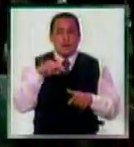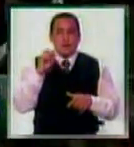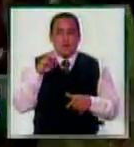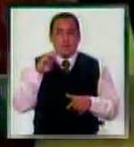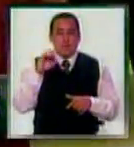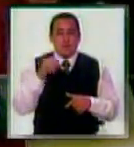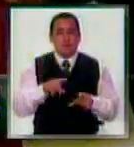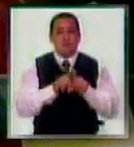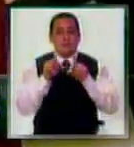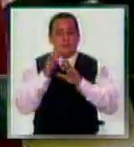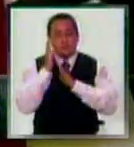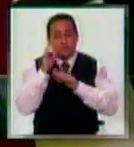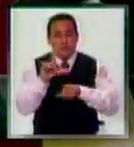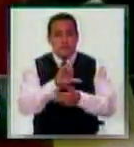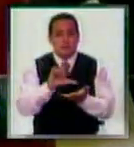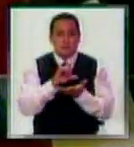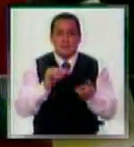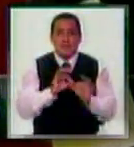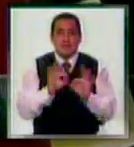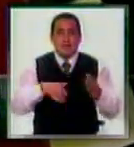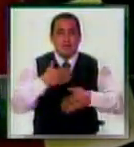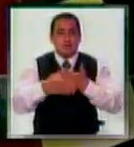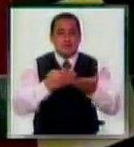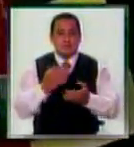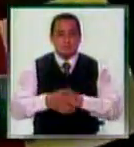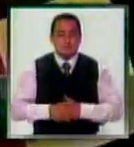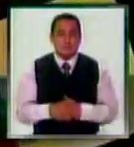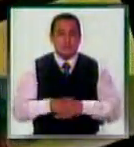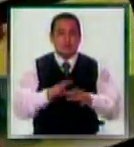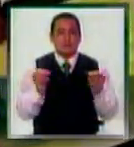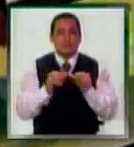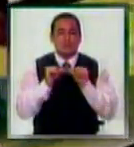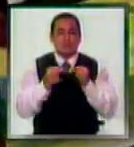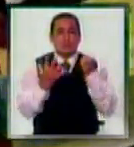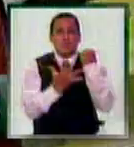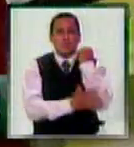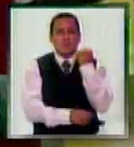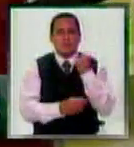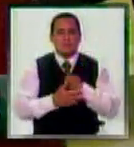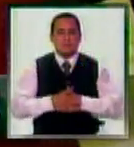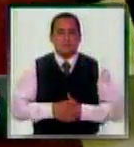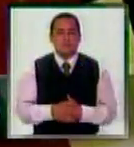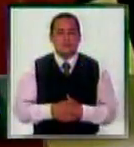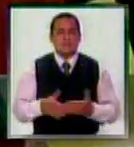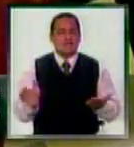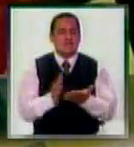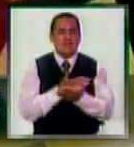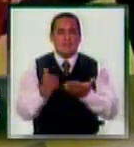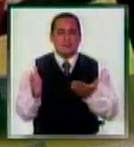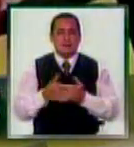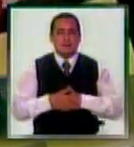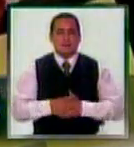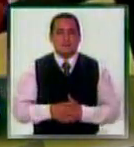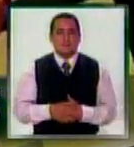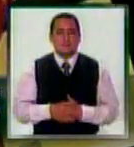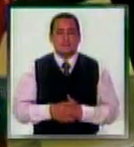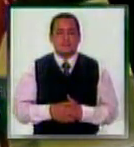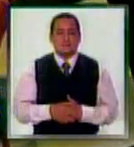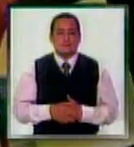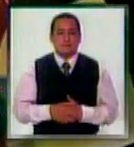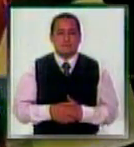también. Entonces nadie hace nada. Y todos seguimos pobres. Y